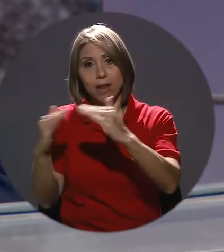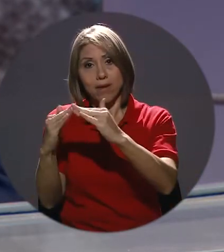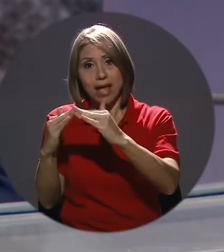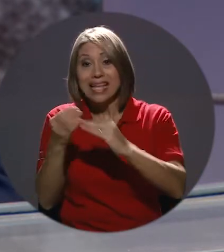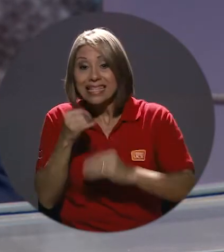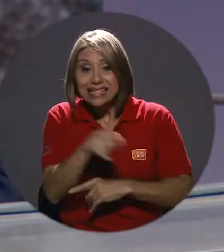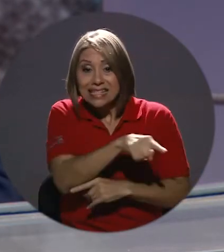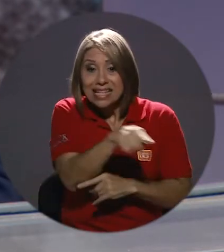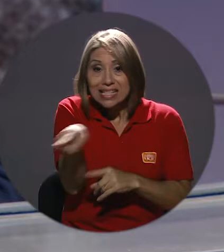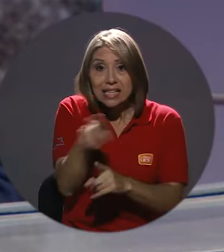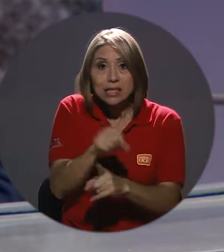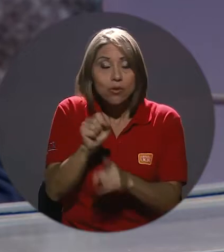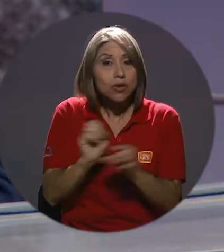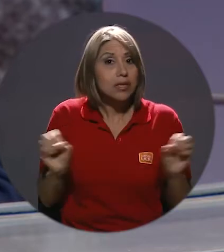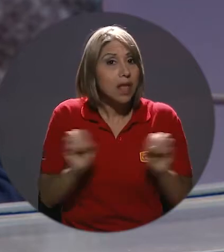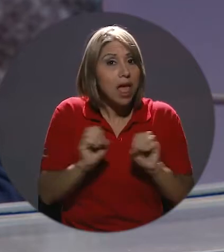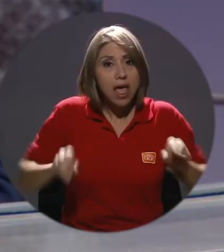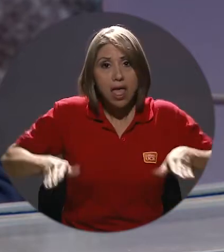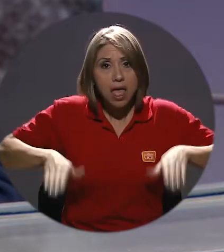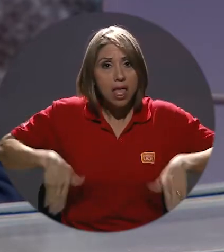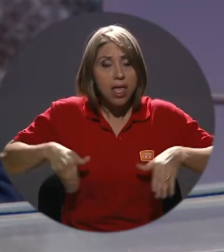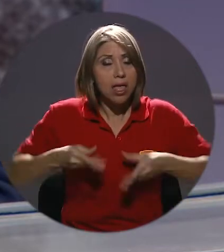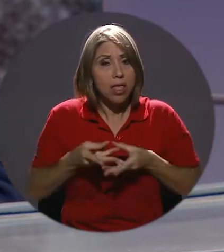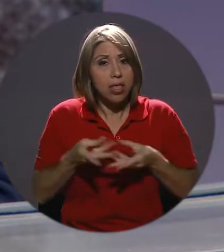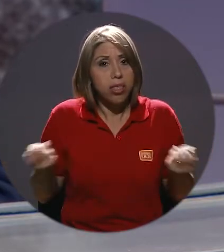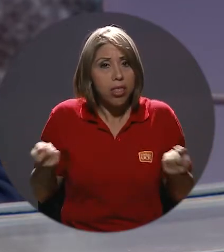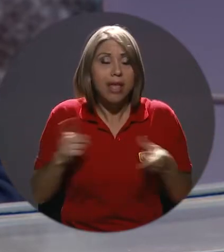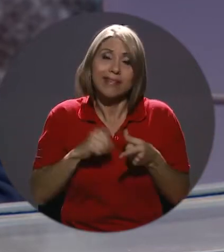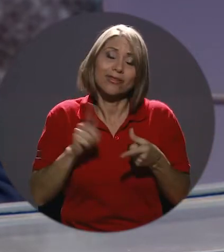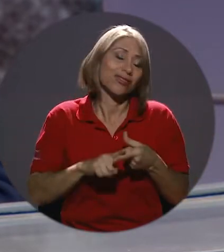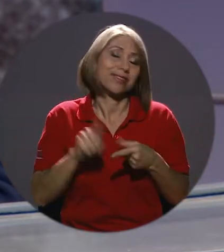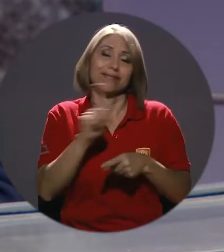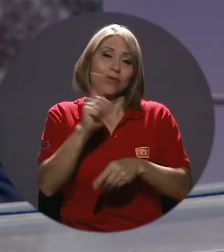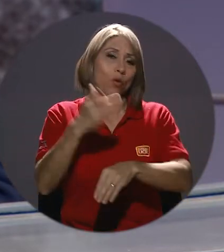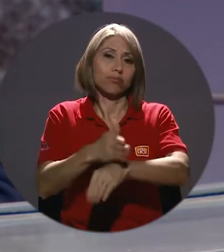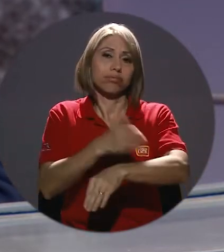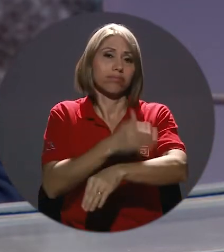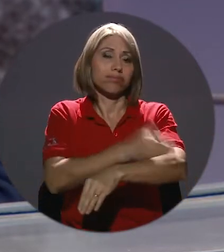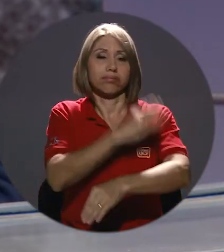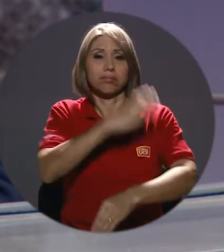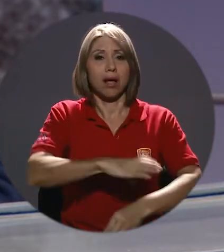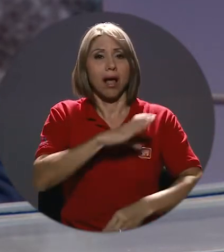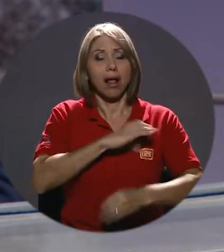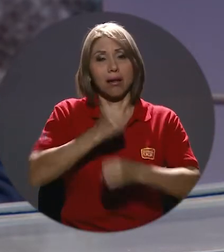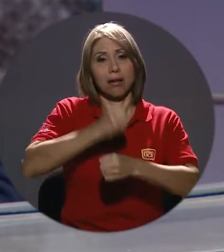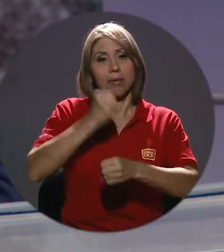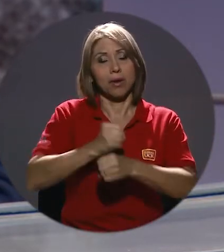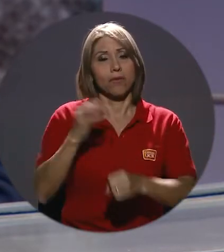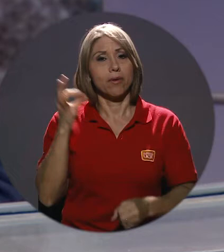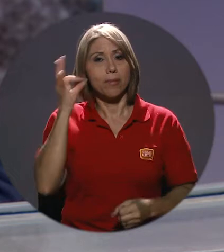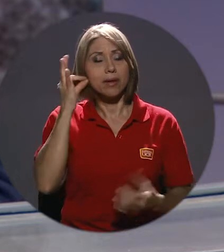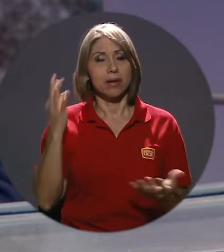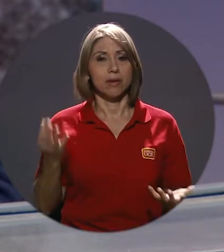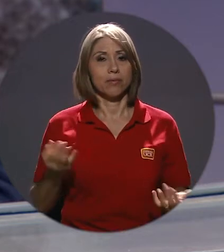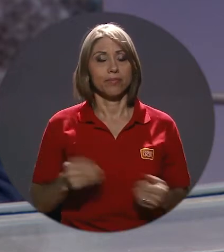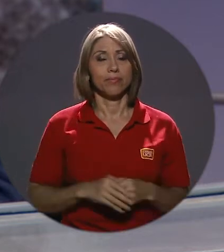estructurales, difícilmente vamos a mejorar esa calidad del empleo femenino. Y también